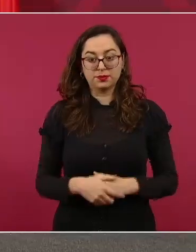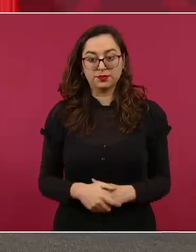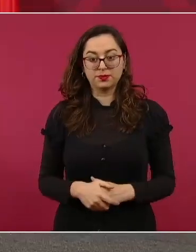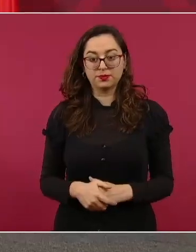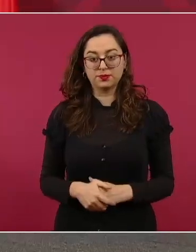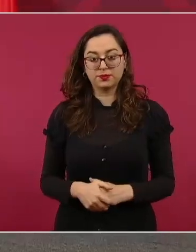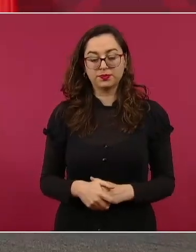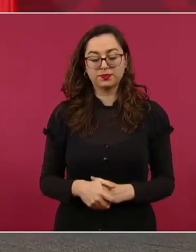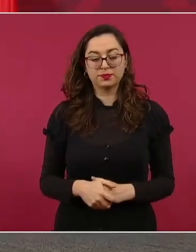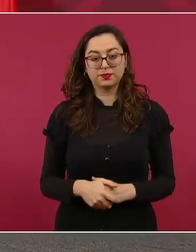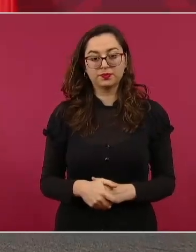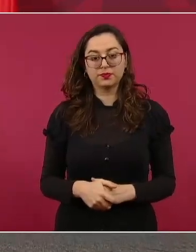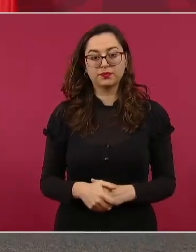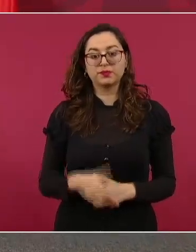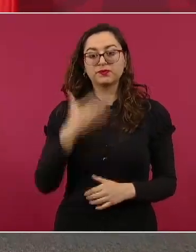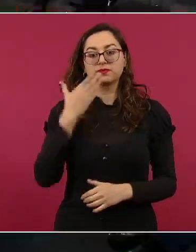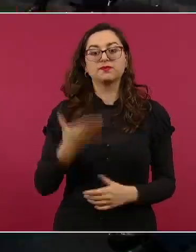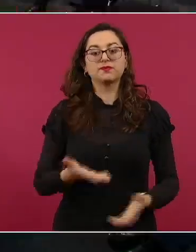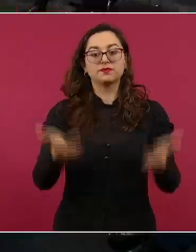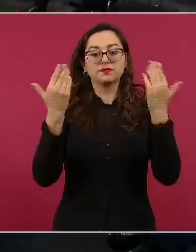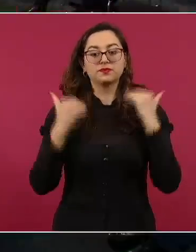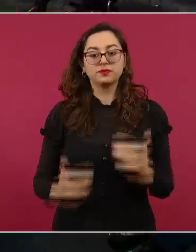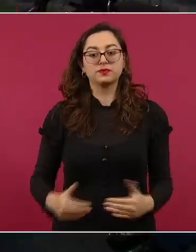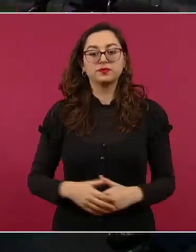las familias. Muy bien, ¿quién sigue?